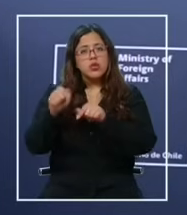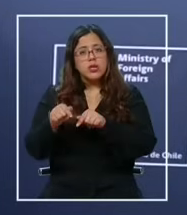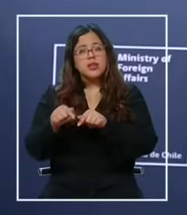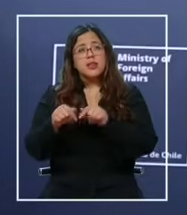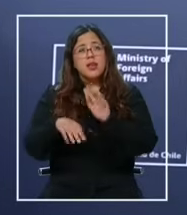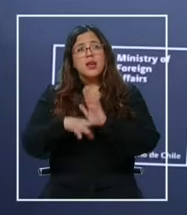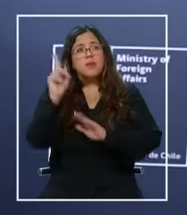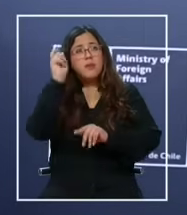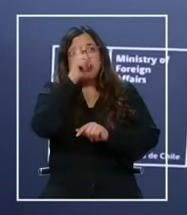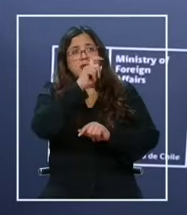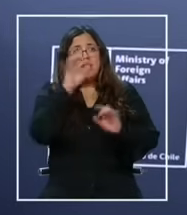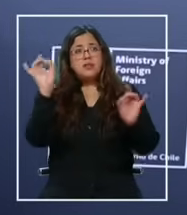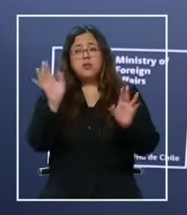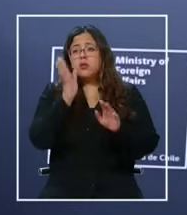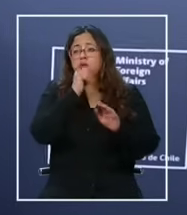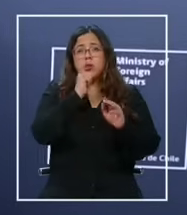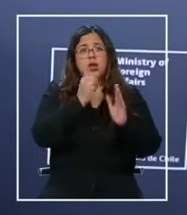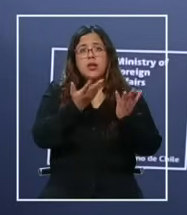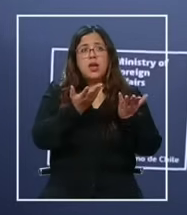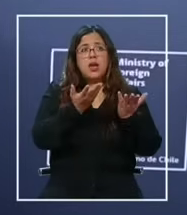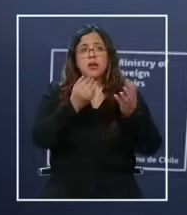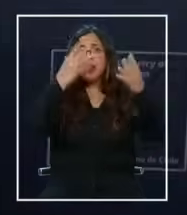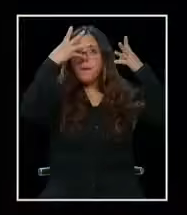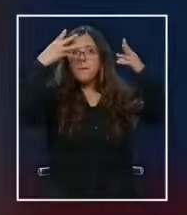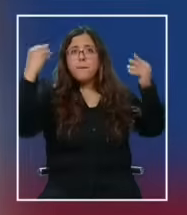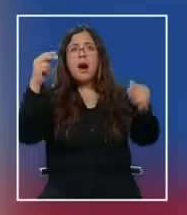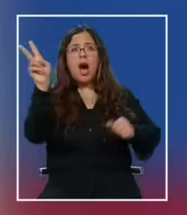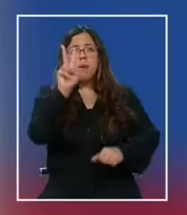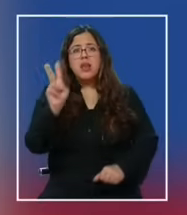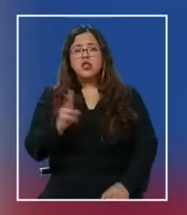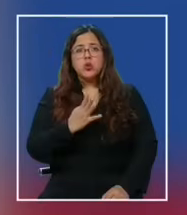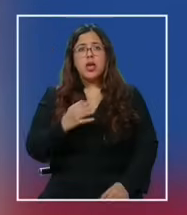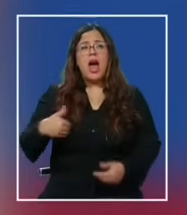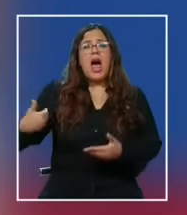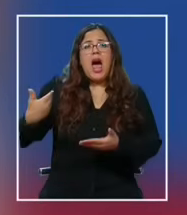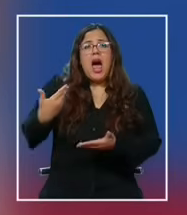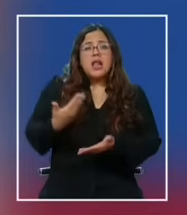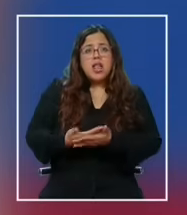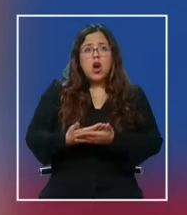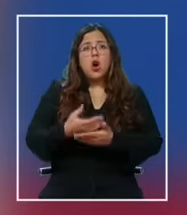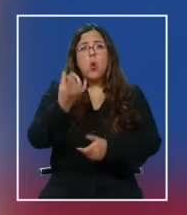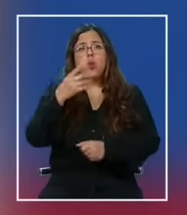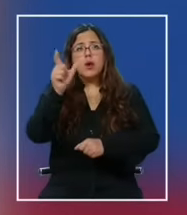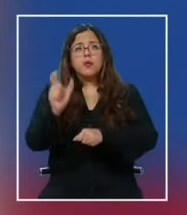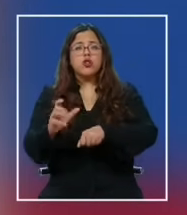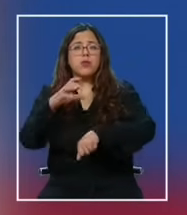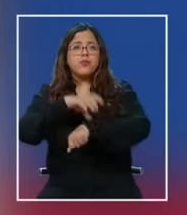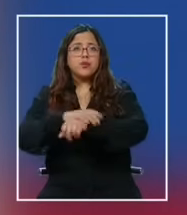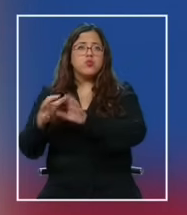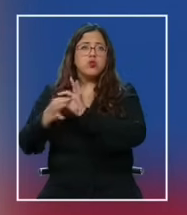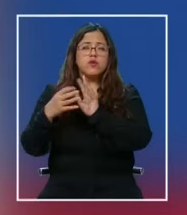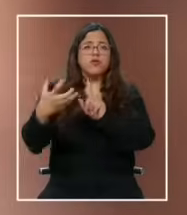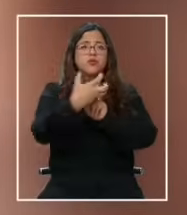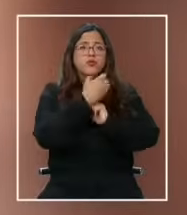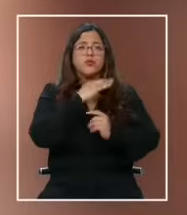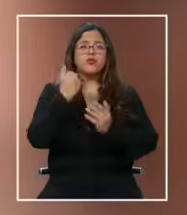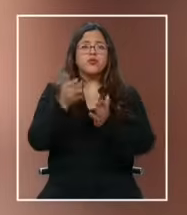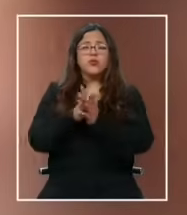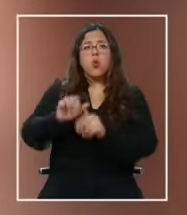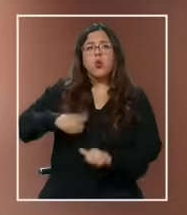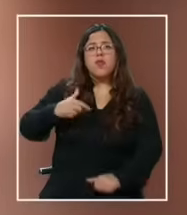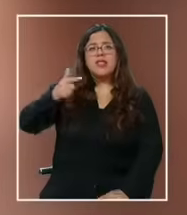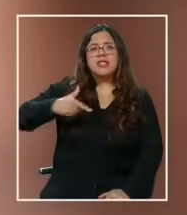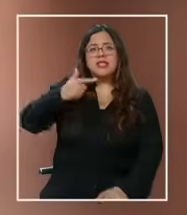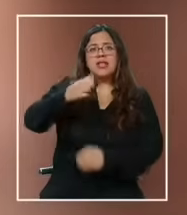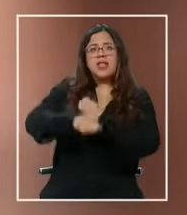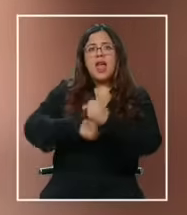difícil si no tenemos representación en Venezuela hasta el momento el único imputado por el secuestro y homicidio deas un joven de